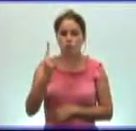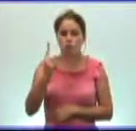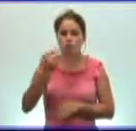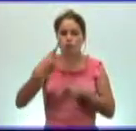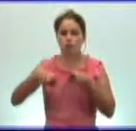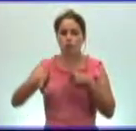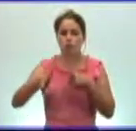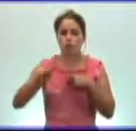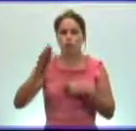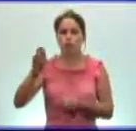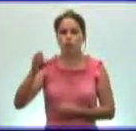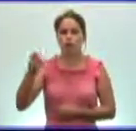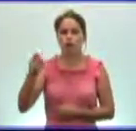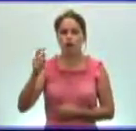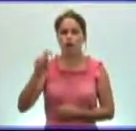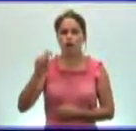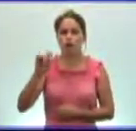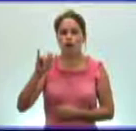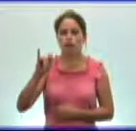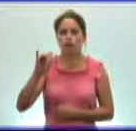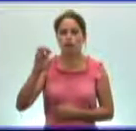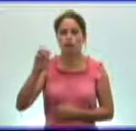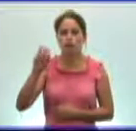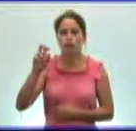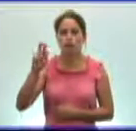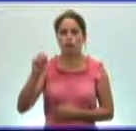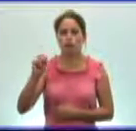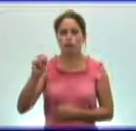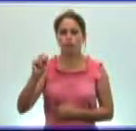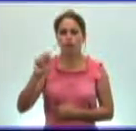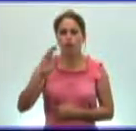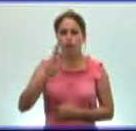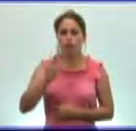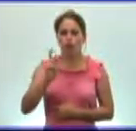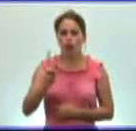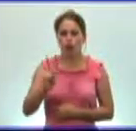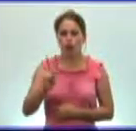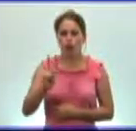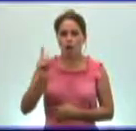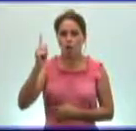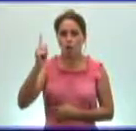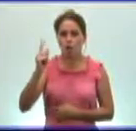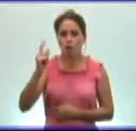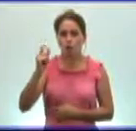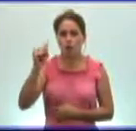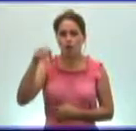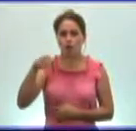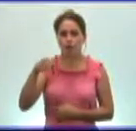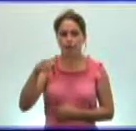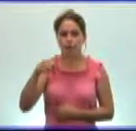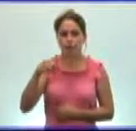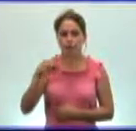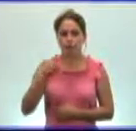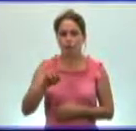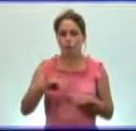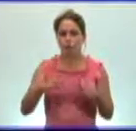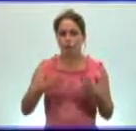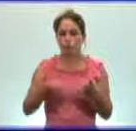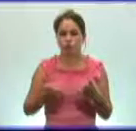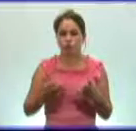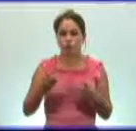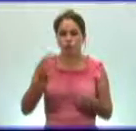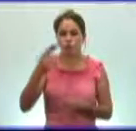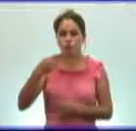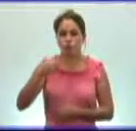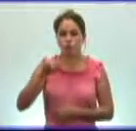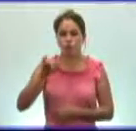su constitución está presente un metal y el hidrógeno. En este tipo de compuestos es donde único el hidrógeno